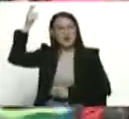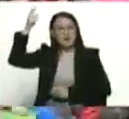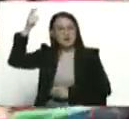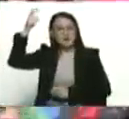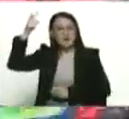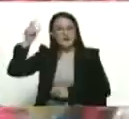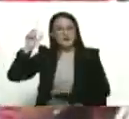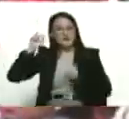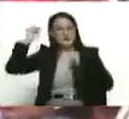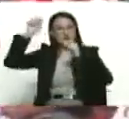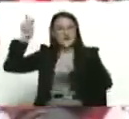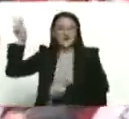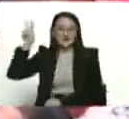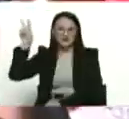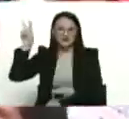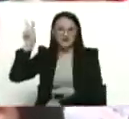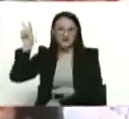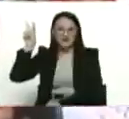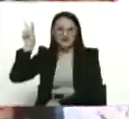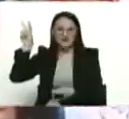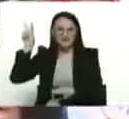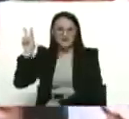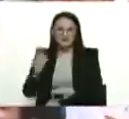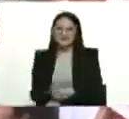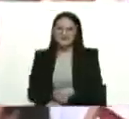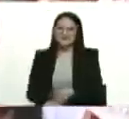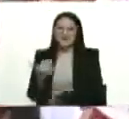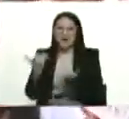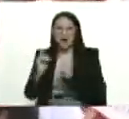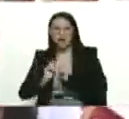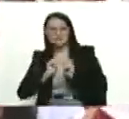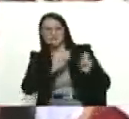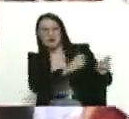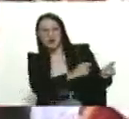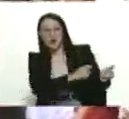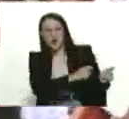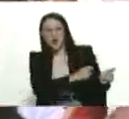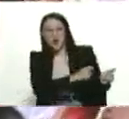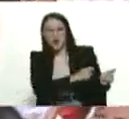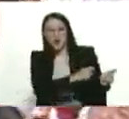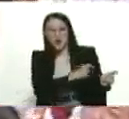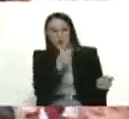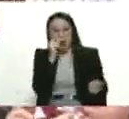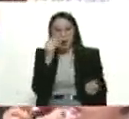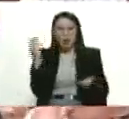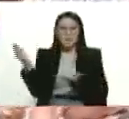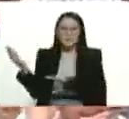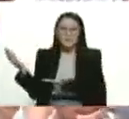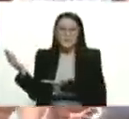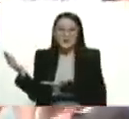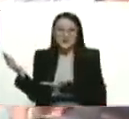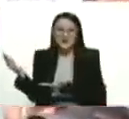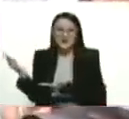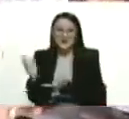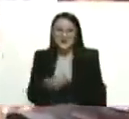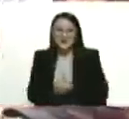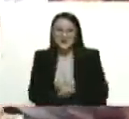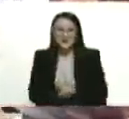¡Viva Venezuela! Bueno, los dejo entonces con este hombre